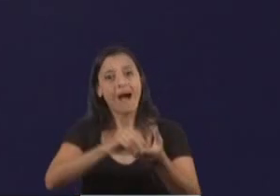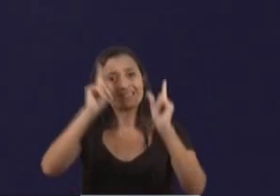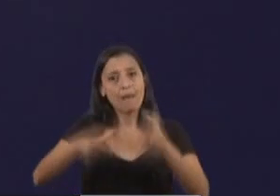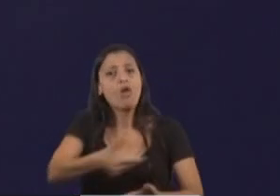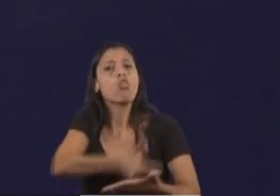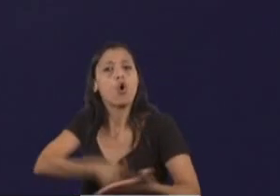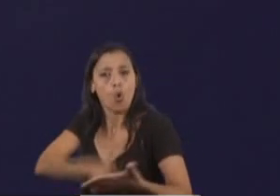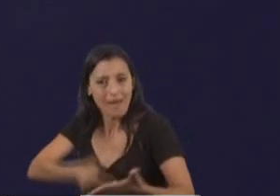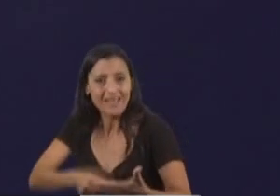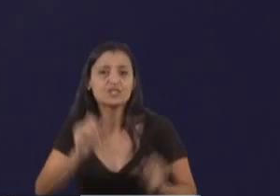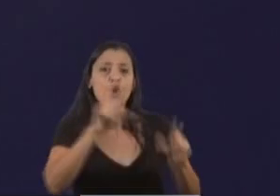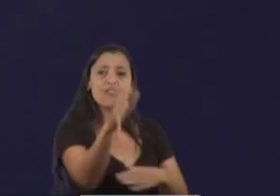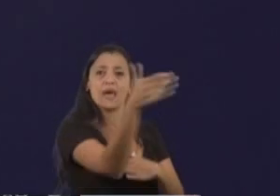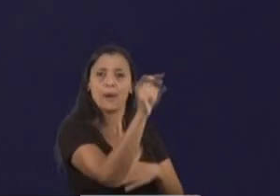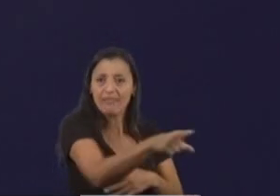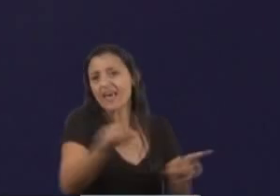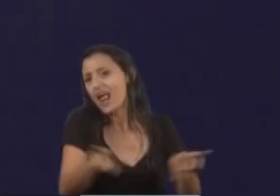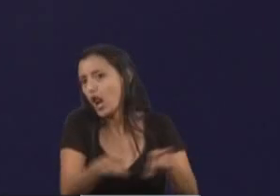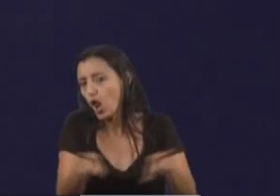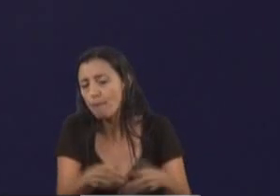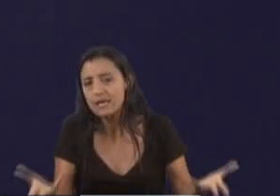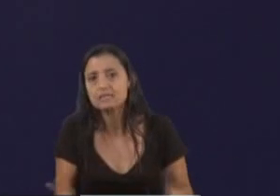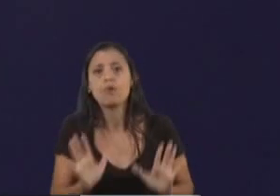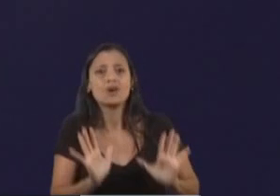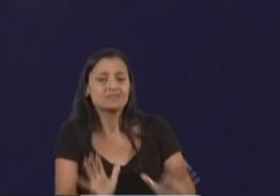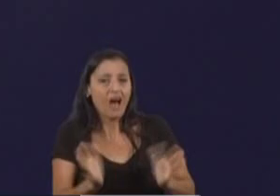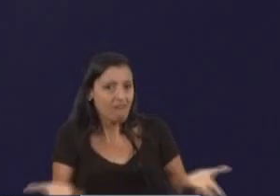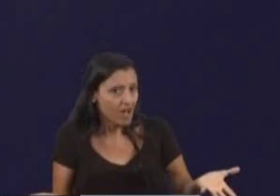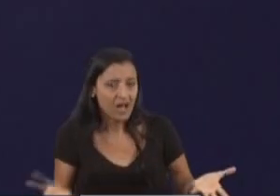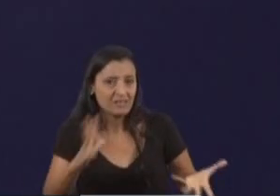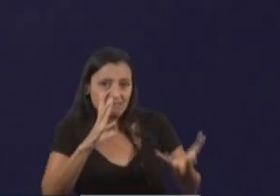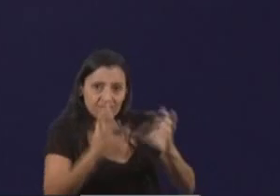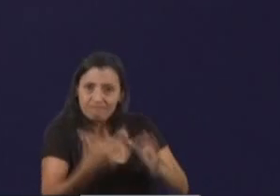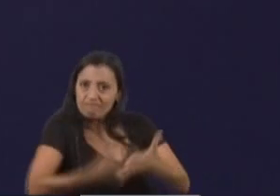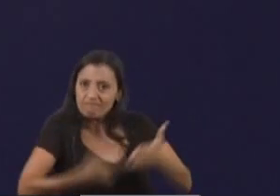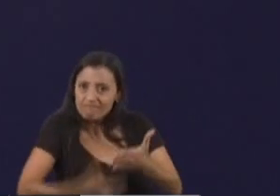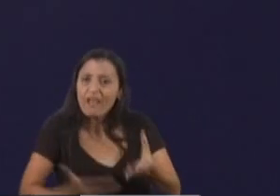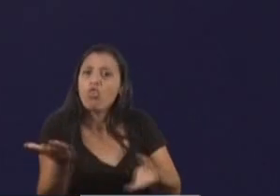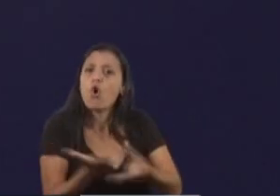que acompañaba la bandera, que también, por supuesto, estaba muy deteriorada.